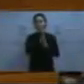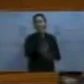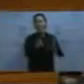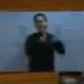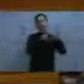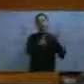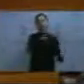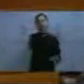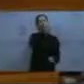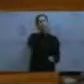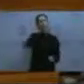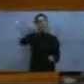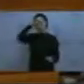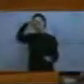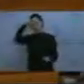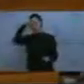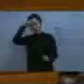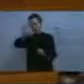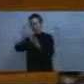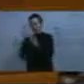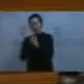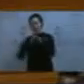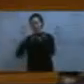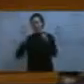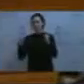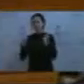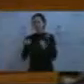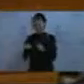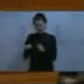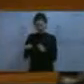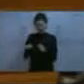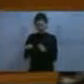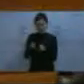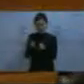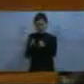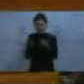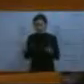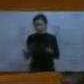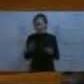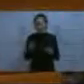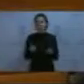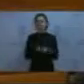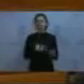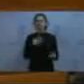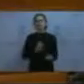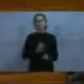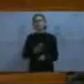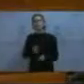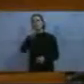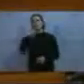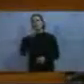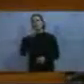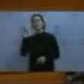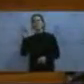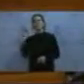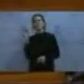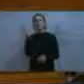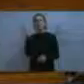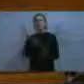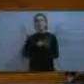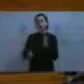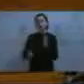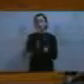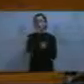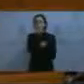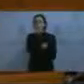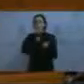asturiano o cultura asturiana. Y nosotros entendemos que se le tiene que dar un mayor abanico de posibilidades, como puede ser una segunda lengua extranjera o nuevas tecnologías de la información.